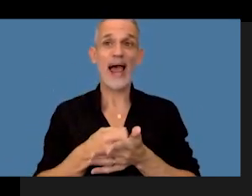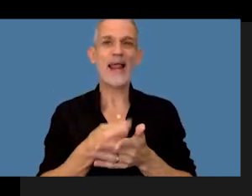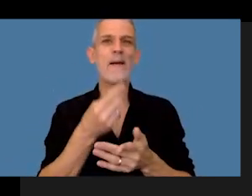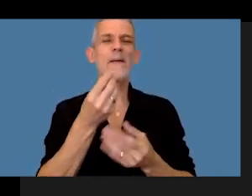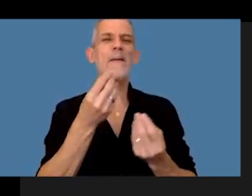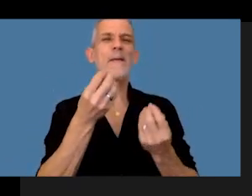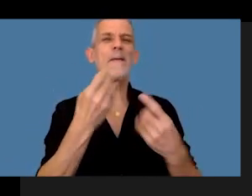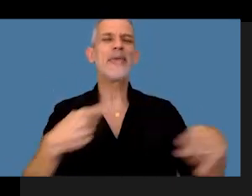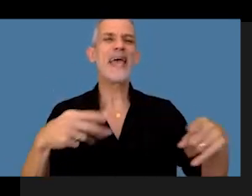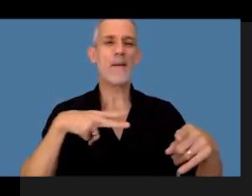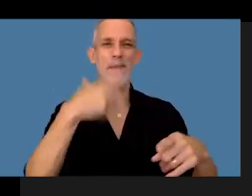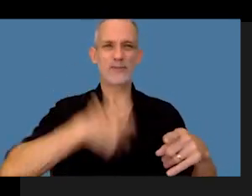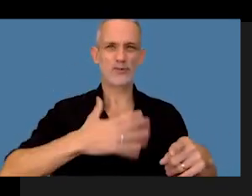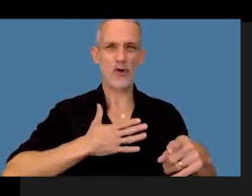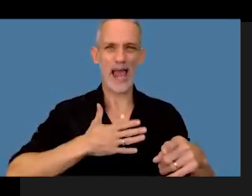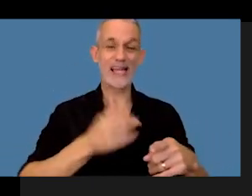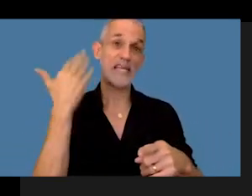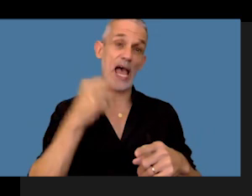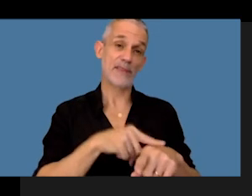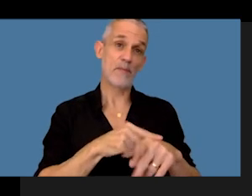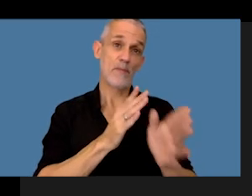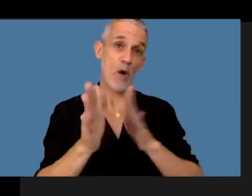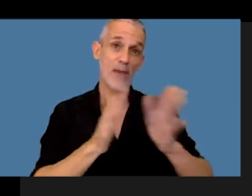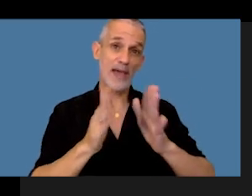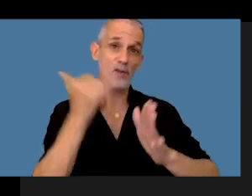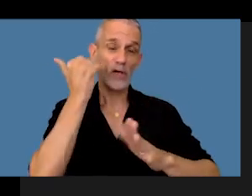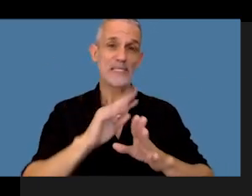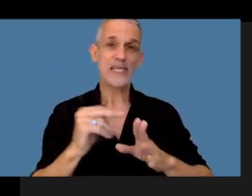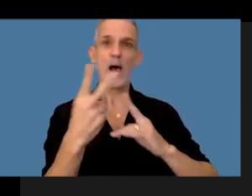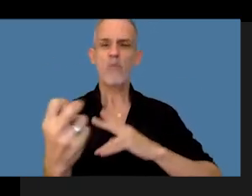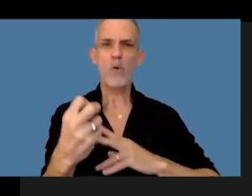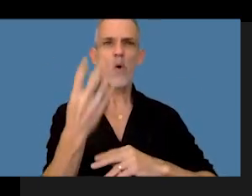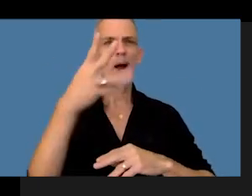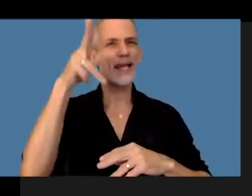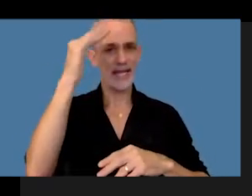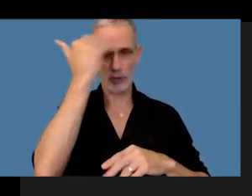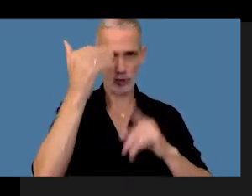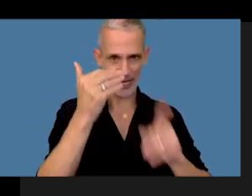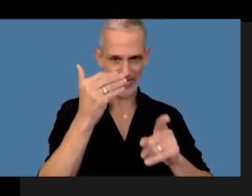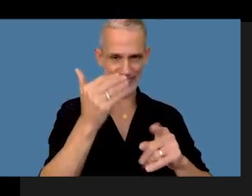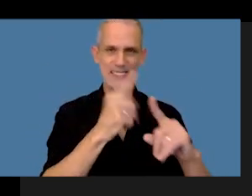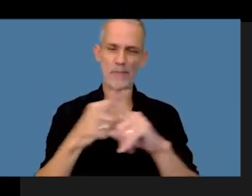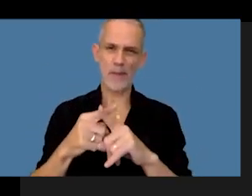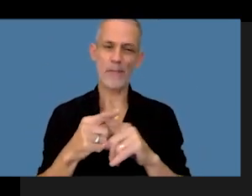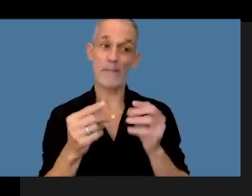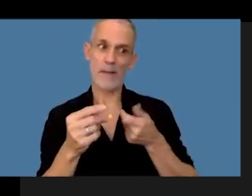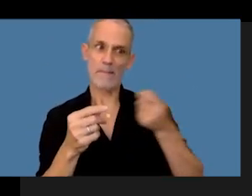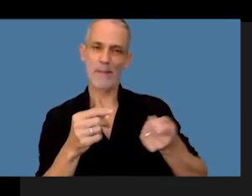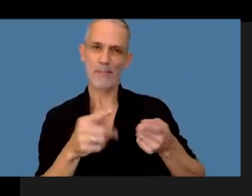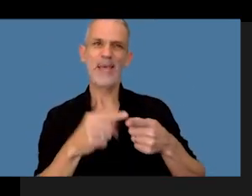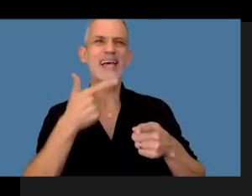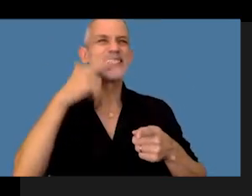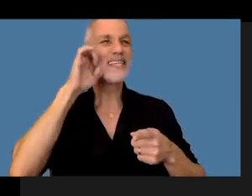personales y tomábamos en su momento las percepciones de la 4815 por el